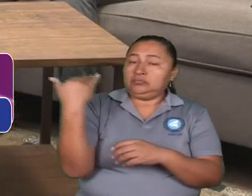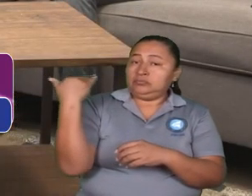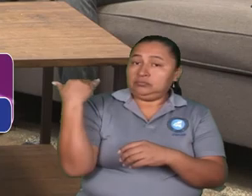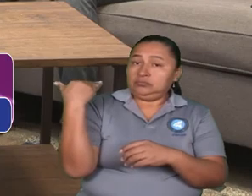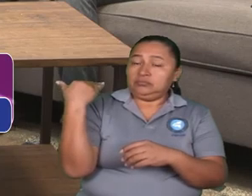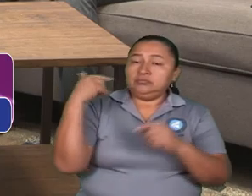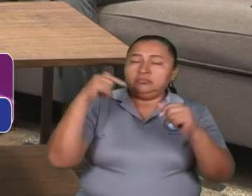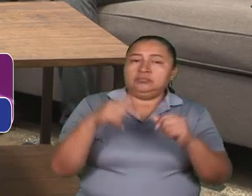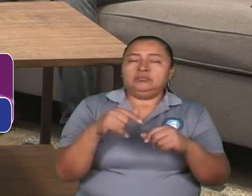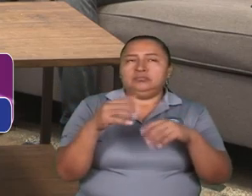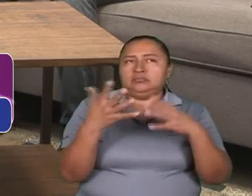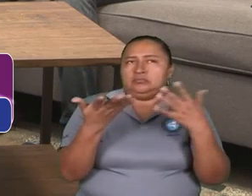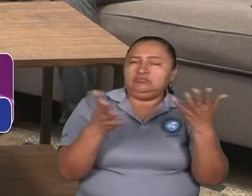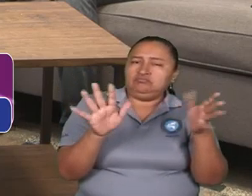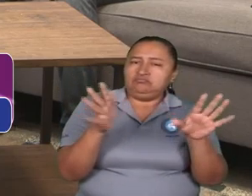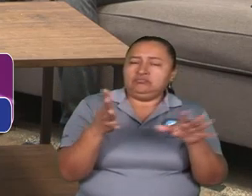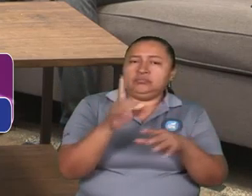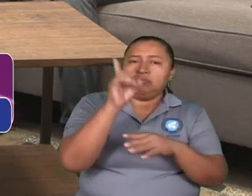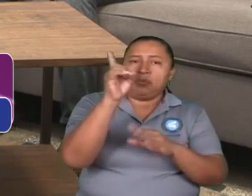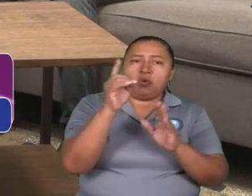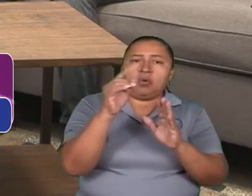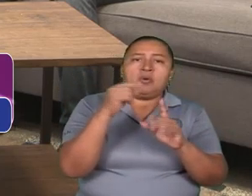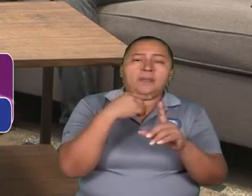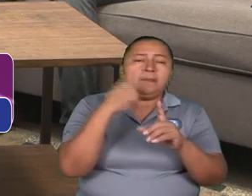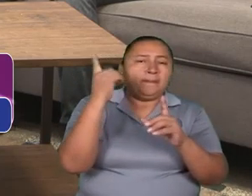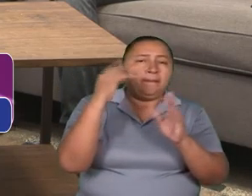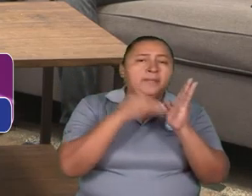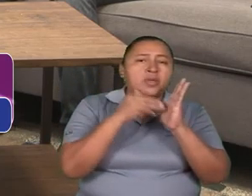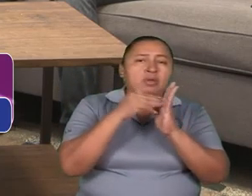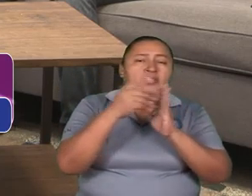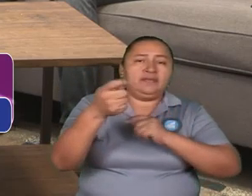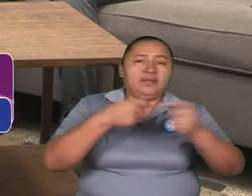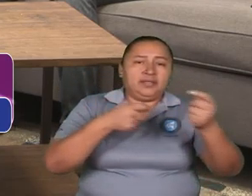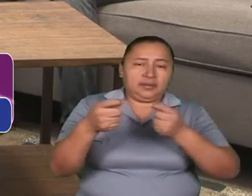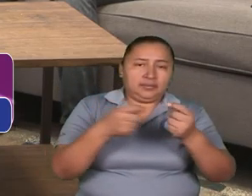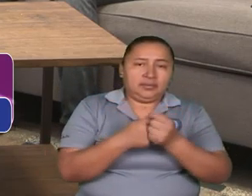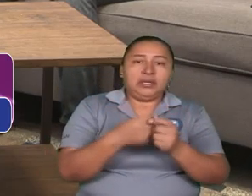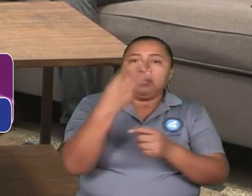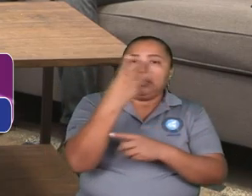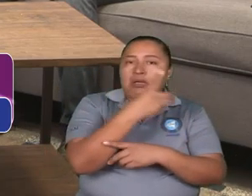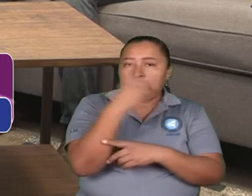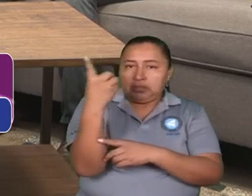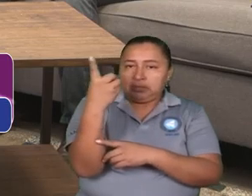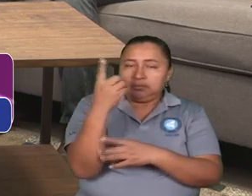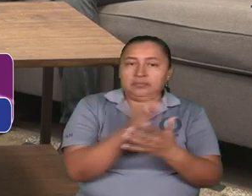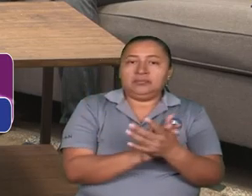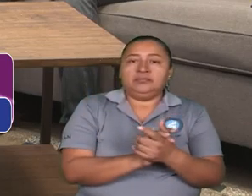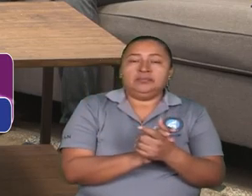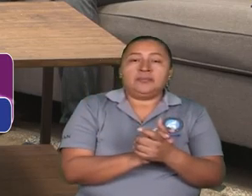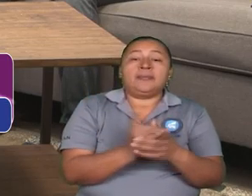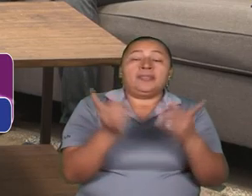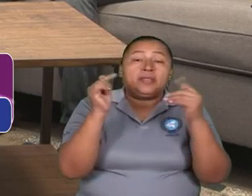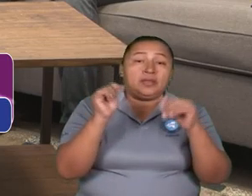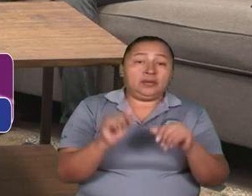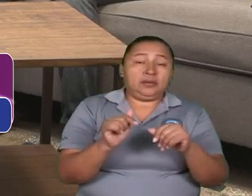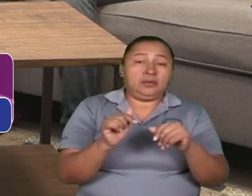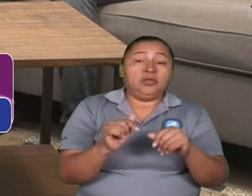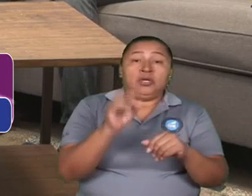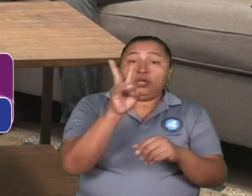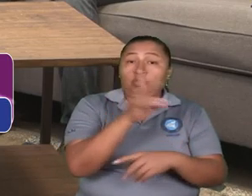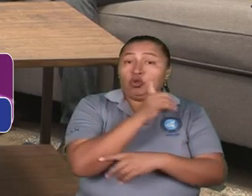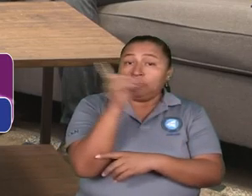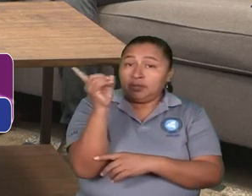tiene de referencia, ¿verdad?, esta Feria del Comercio Navideño. Si sacamos las cuentas de los primeros tres días, por